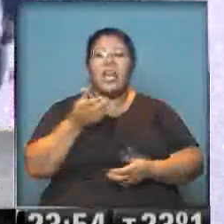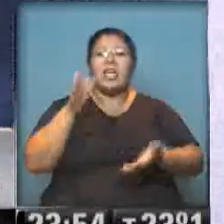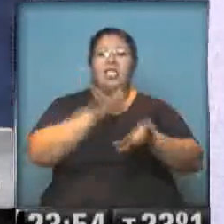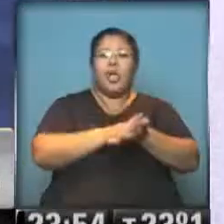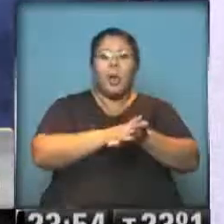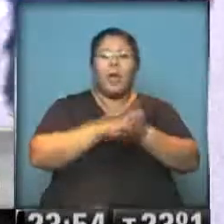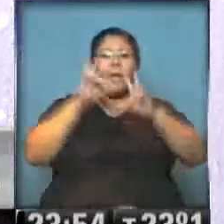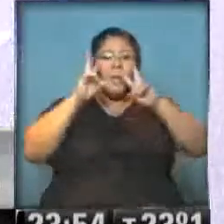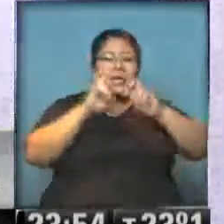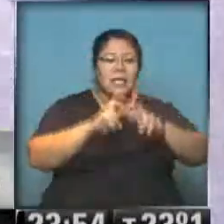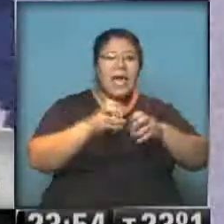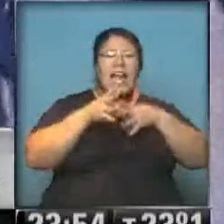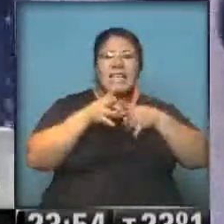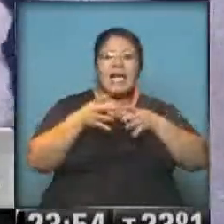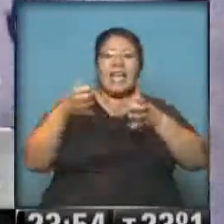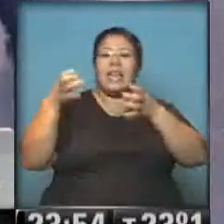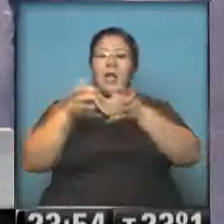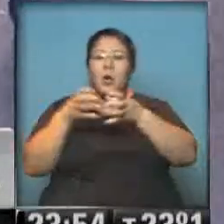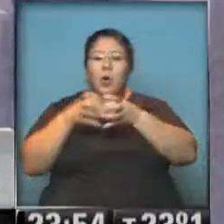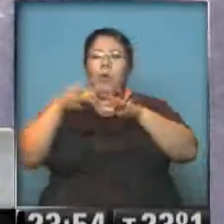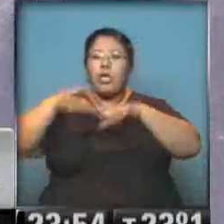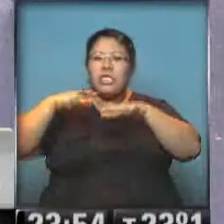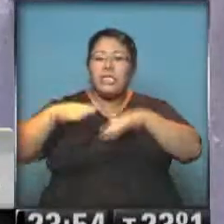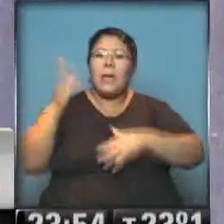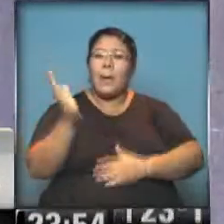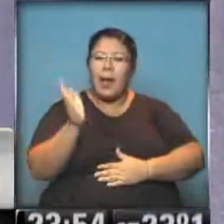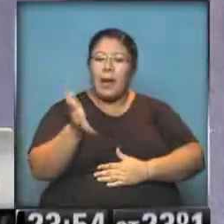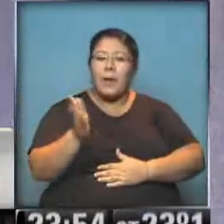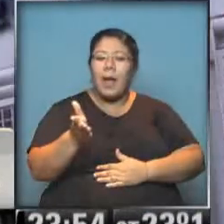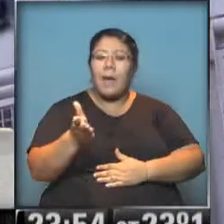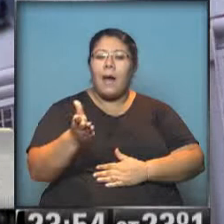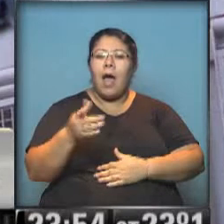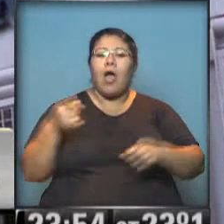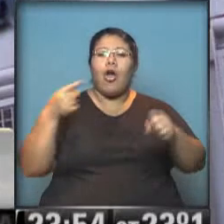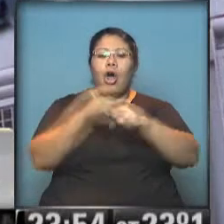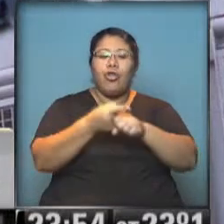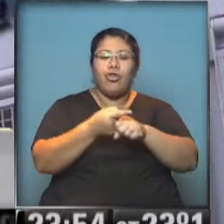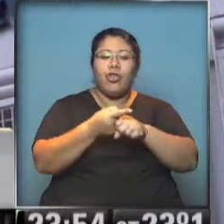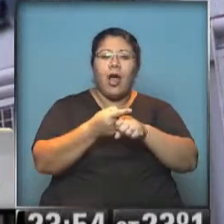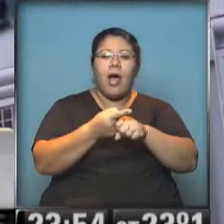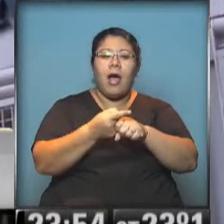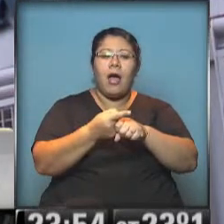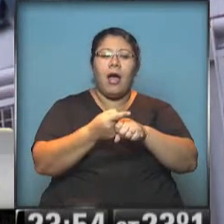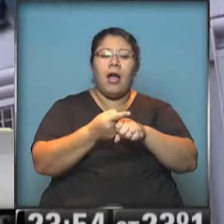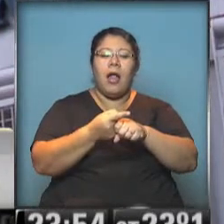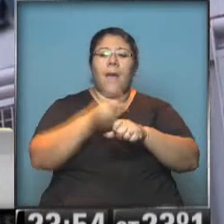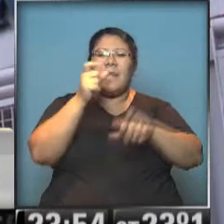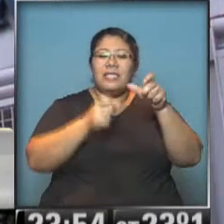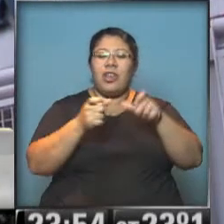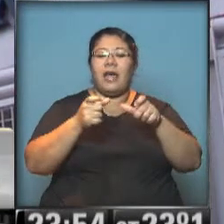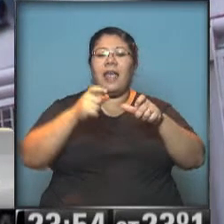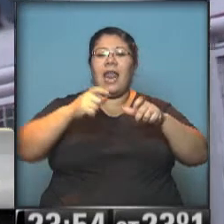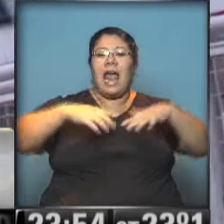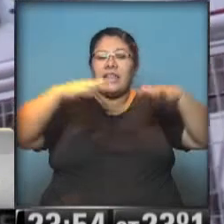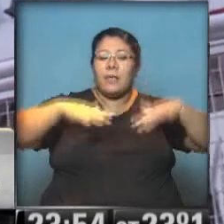una facción disidente de la Barra Brava de River contra los referentes del grupo que actualmente manejan la tribuna. El ataque de los Barras